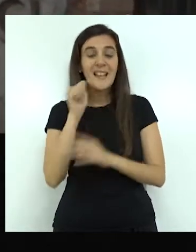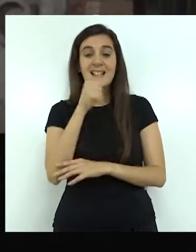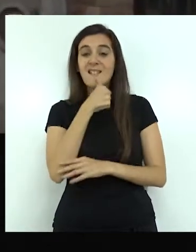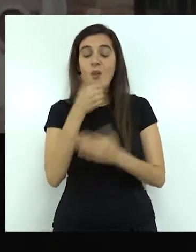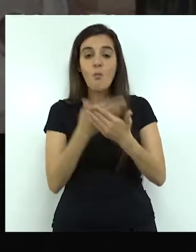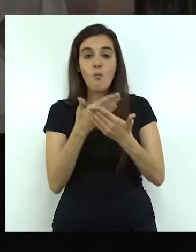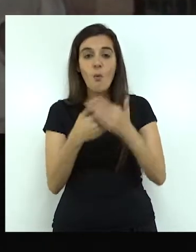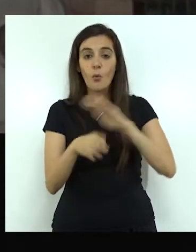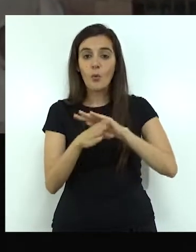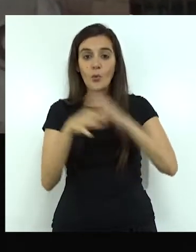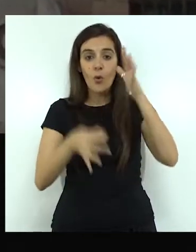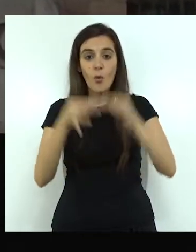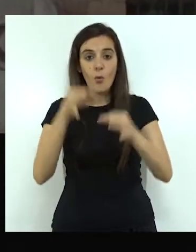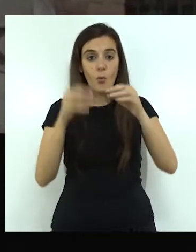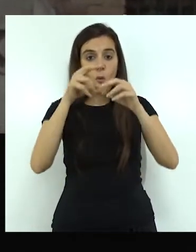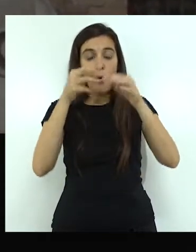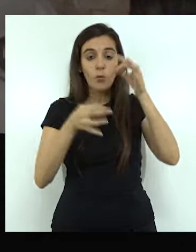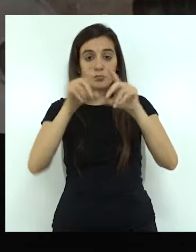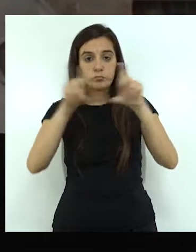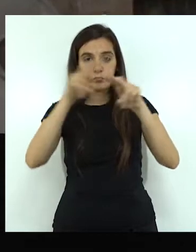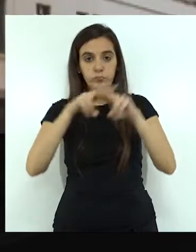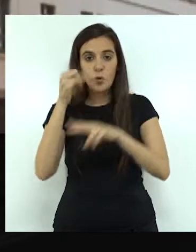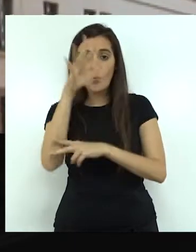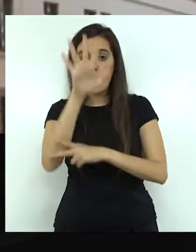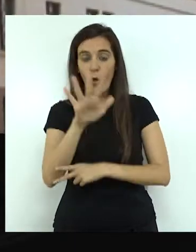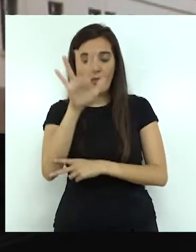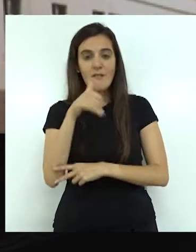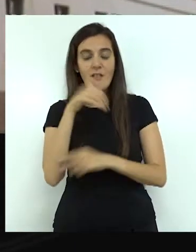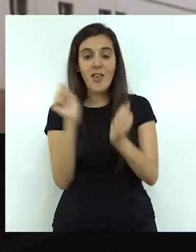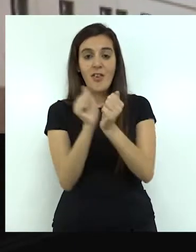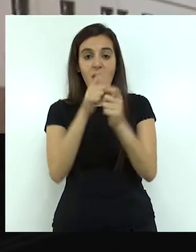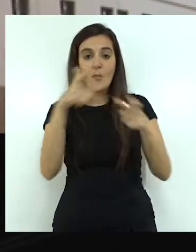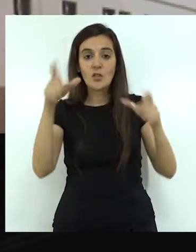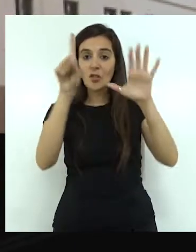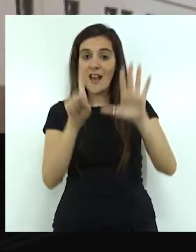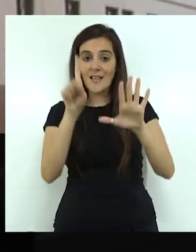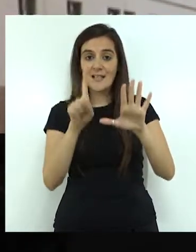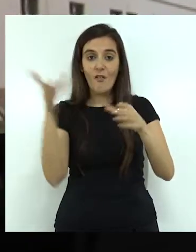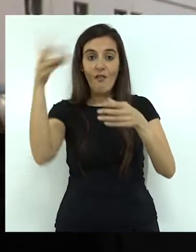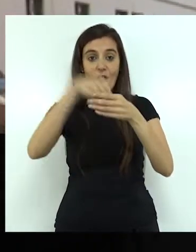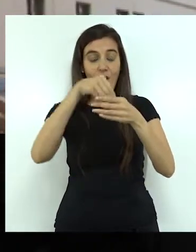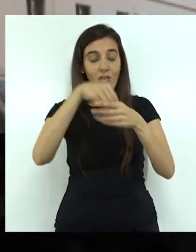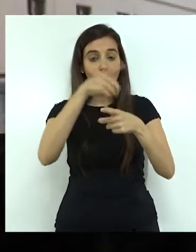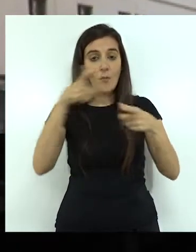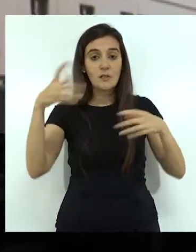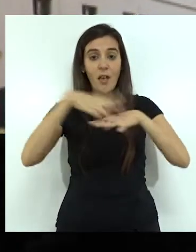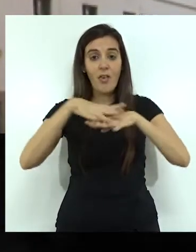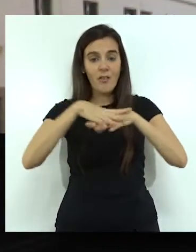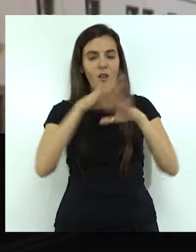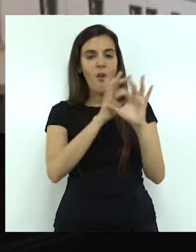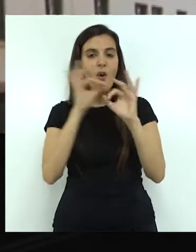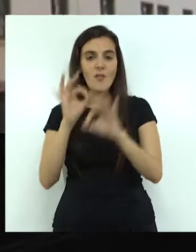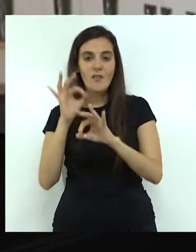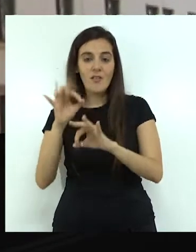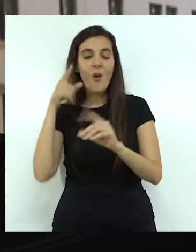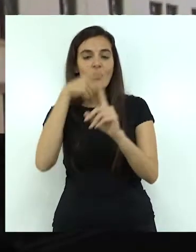número 5 de ceuta procediéndose a la detención de seis de los integrantes de la red organizada la cual utilizaba varios modus